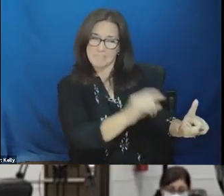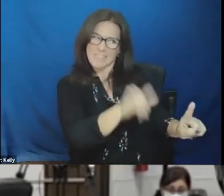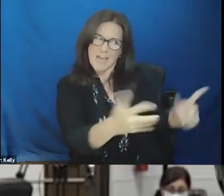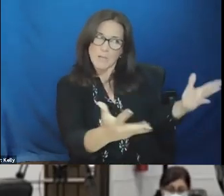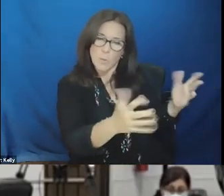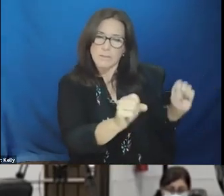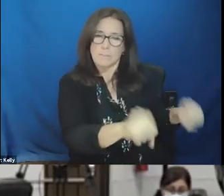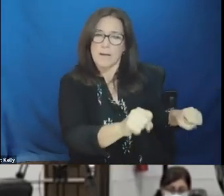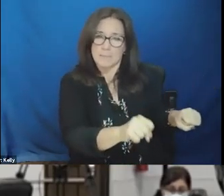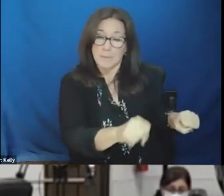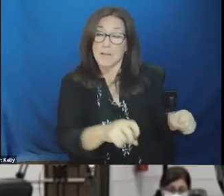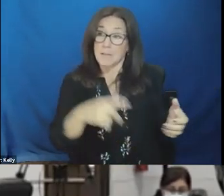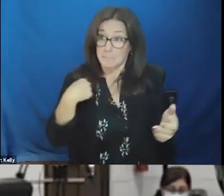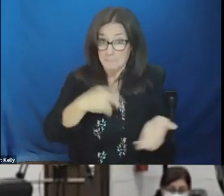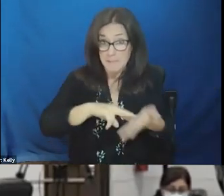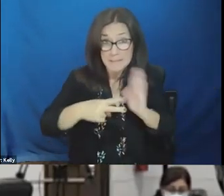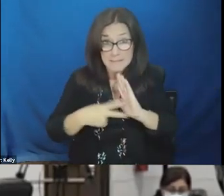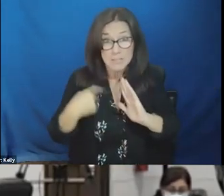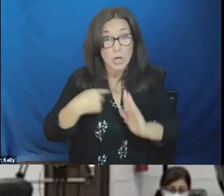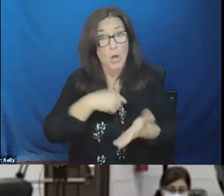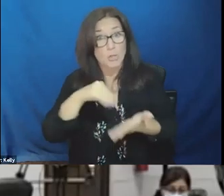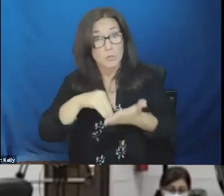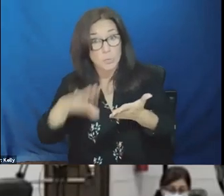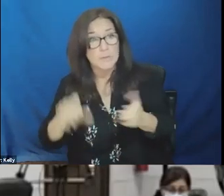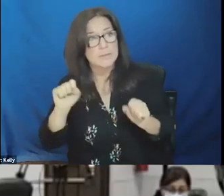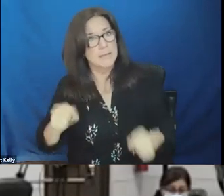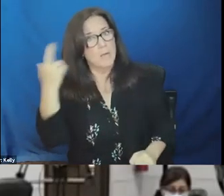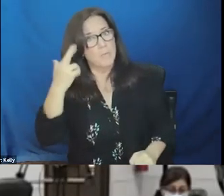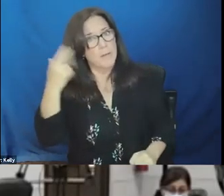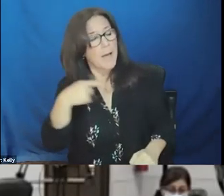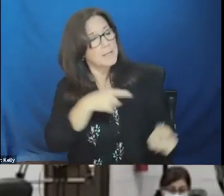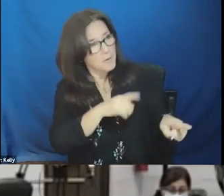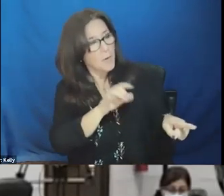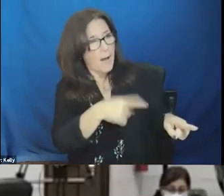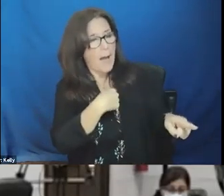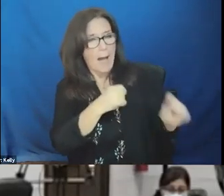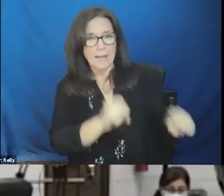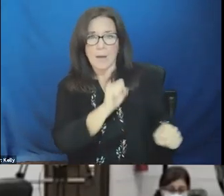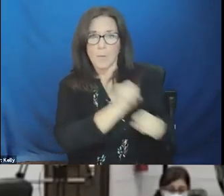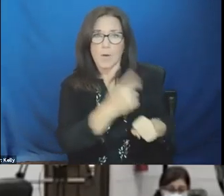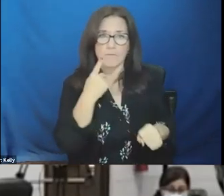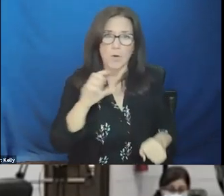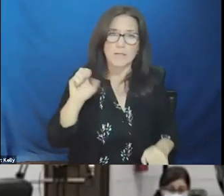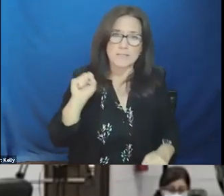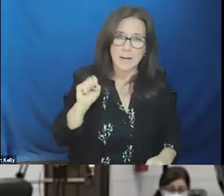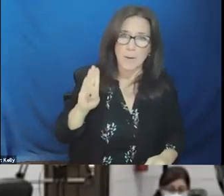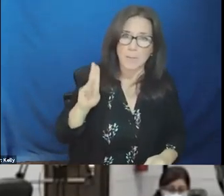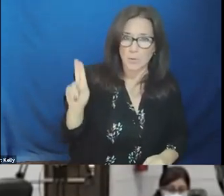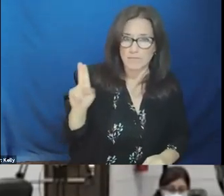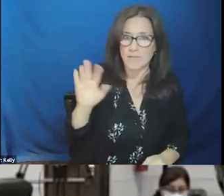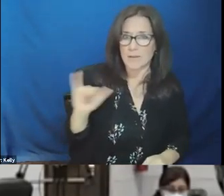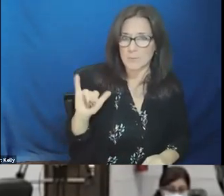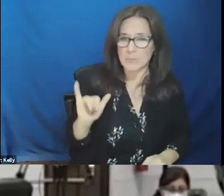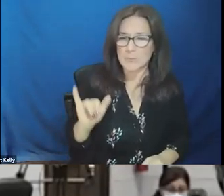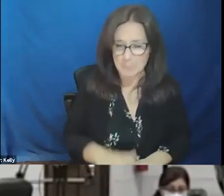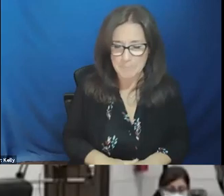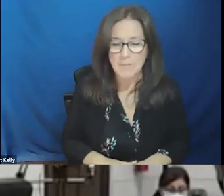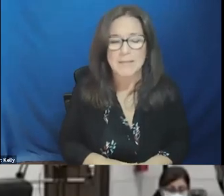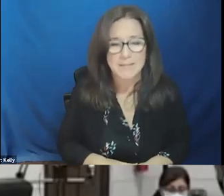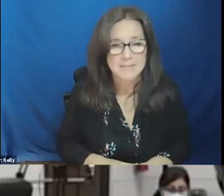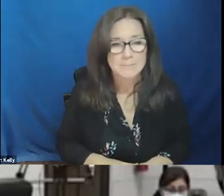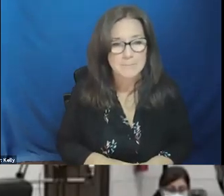de santa barbara los ponemos como ejemplo de lo que es posible para nuestros estudiantes para que nuestros estudiantes sepan que ellos